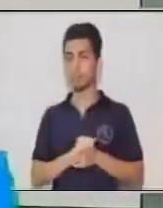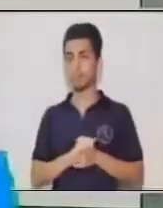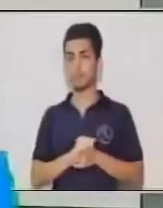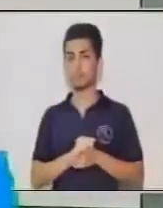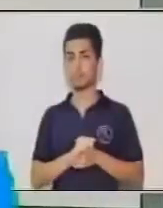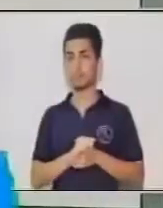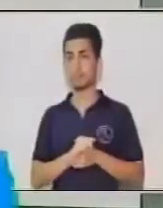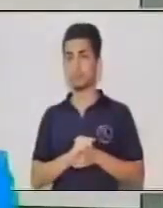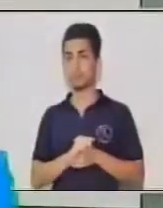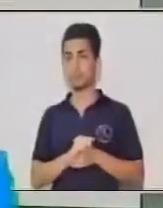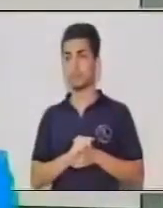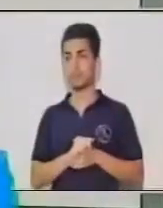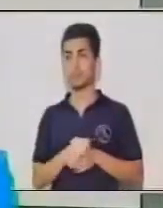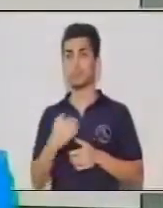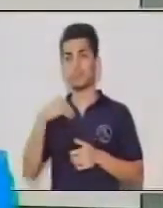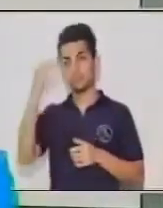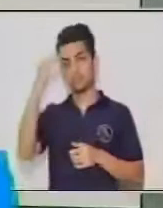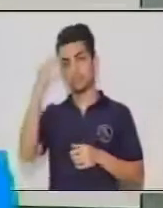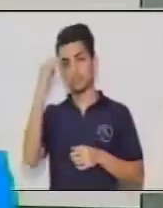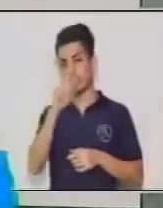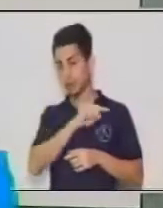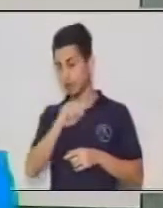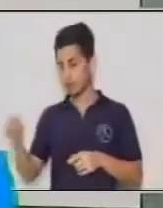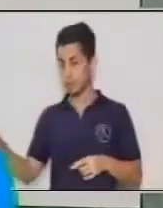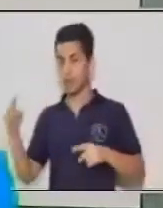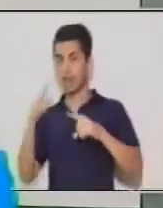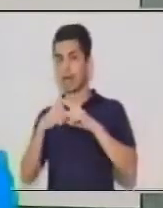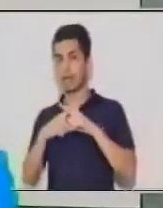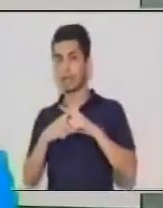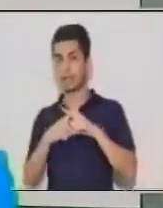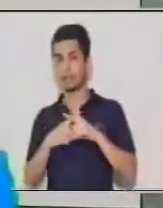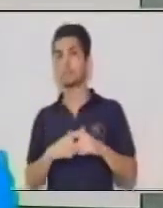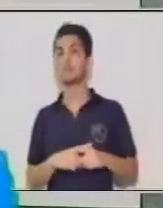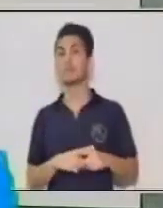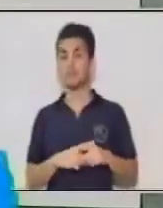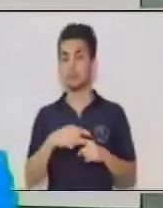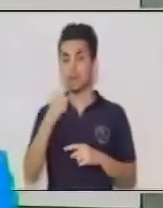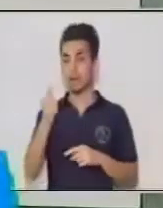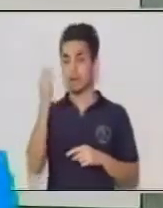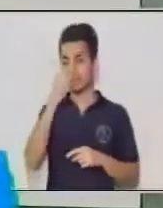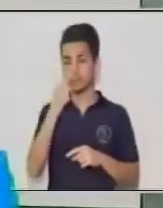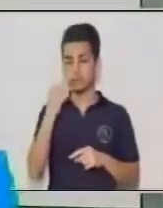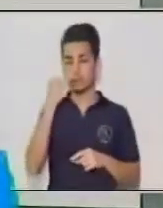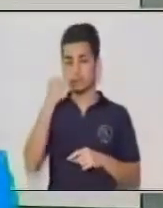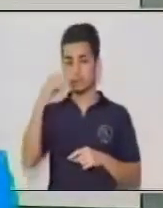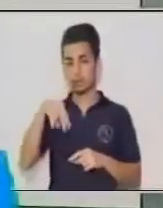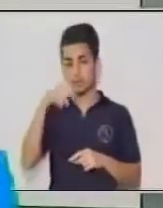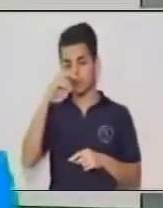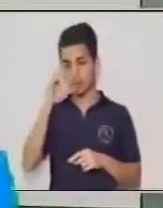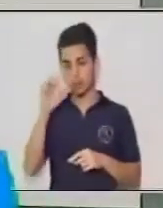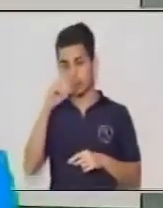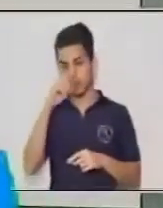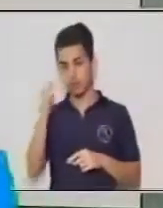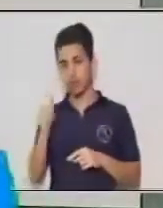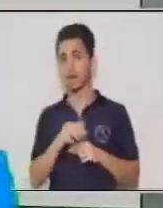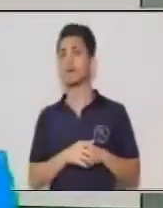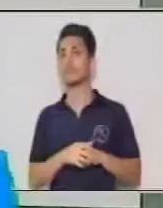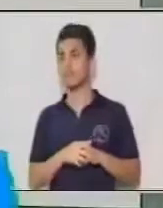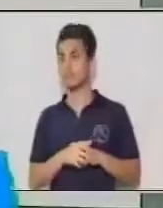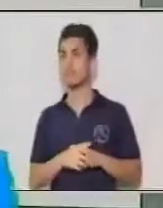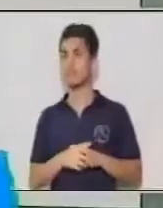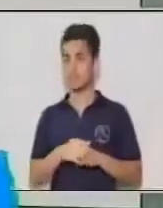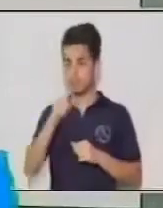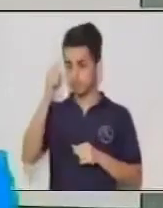Sabemos que el eje X es asíntota. Y sabemos que cuando X